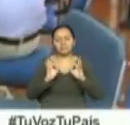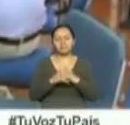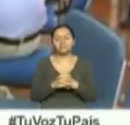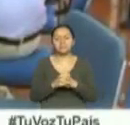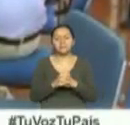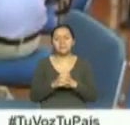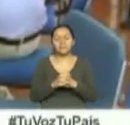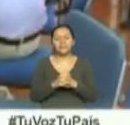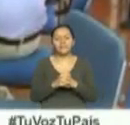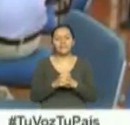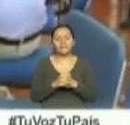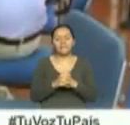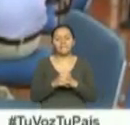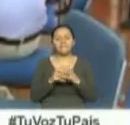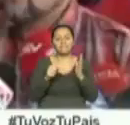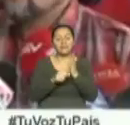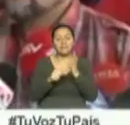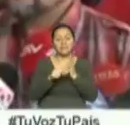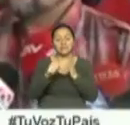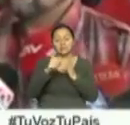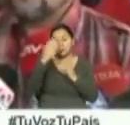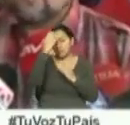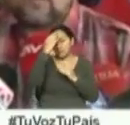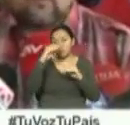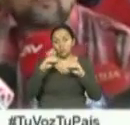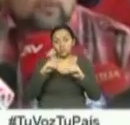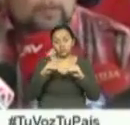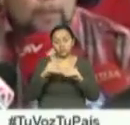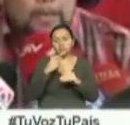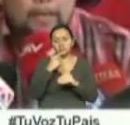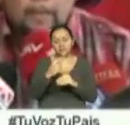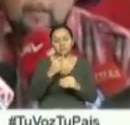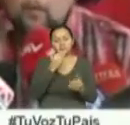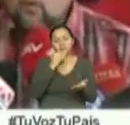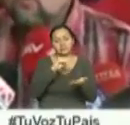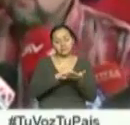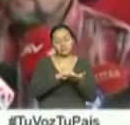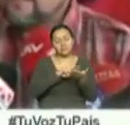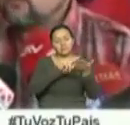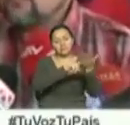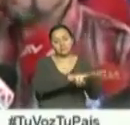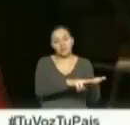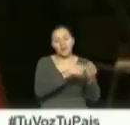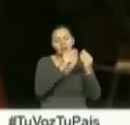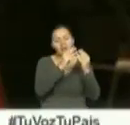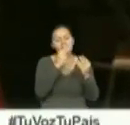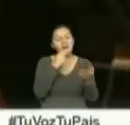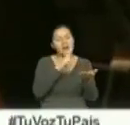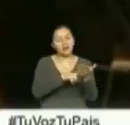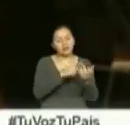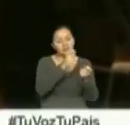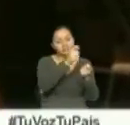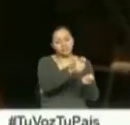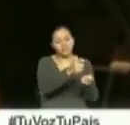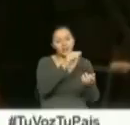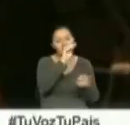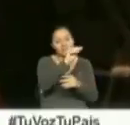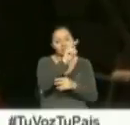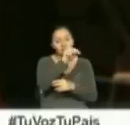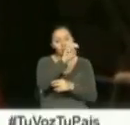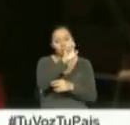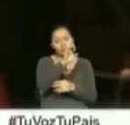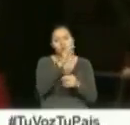La Unión Nacional de Educadores, UNE, fue notificada sobre el inicio de un proceso de disolución por el incumplimiento